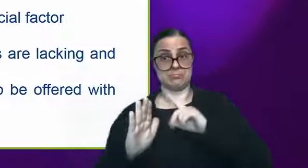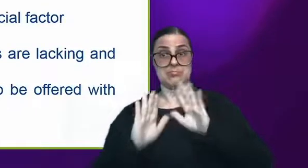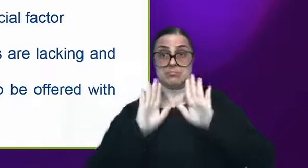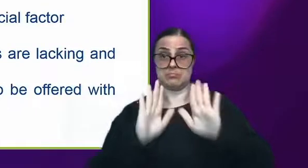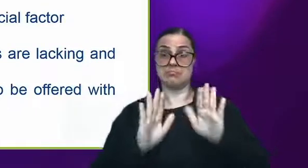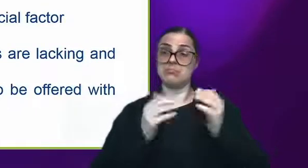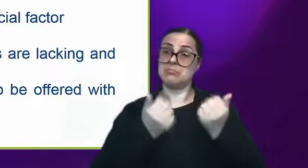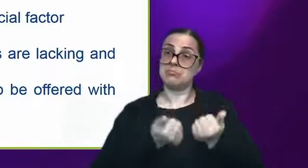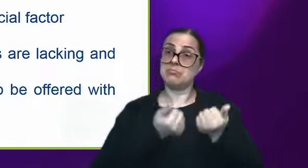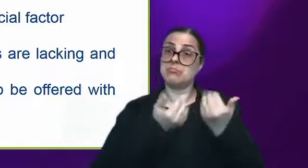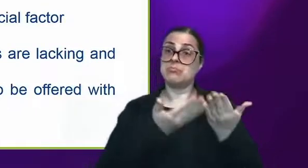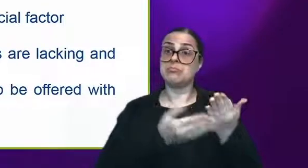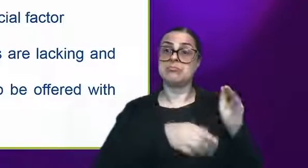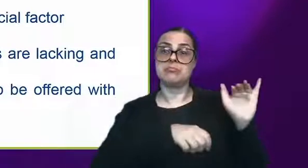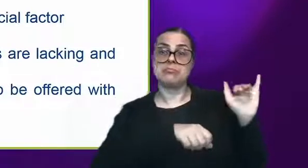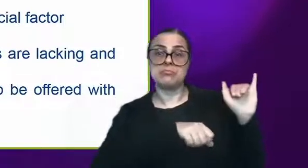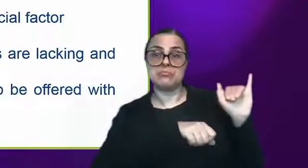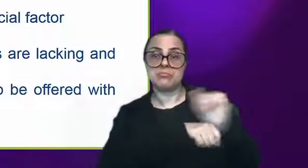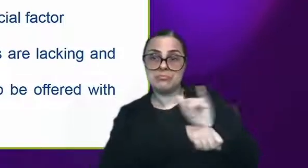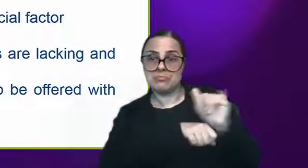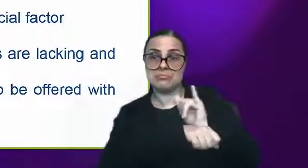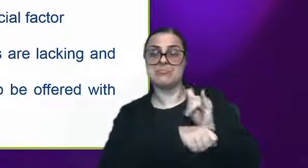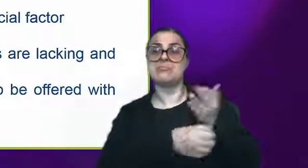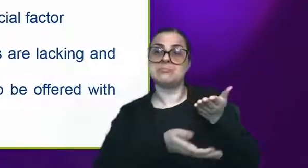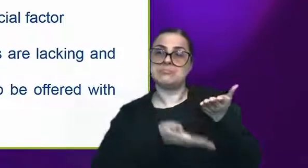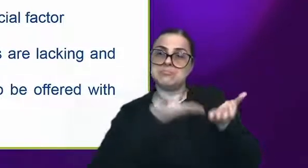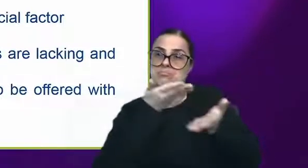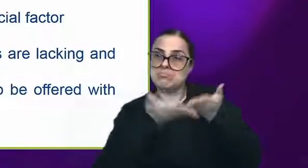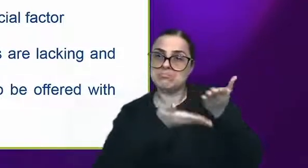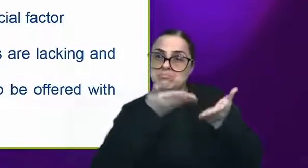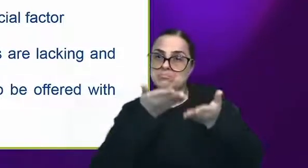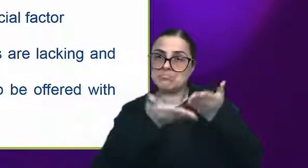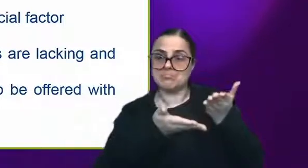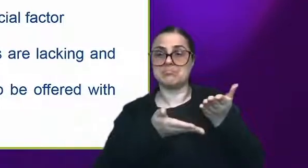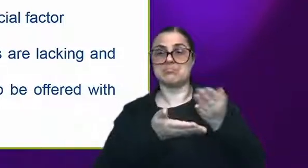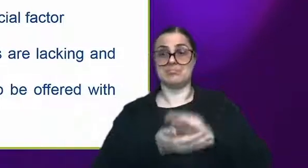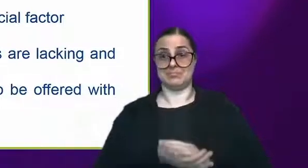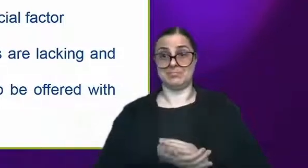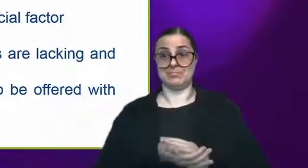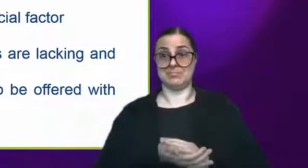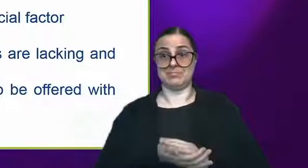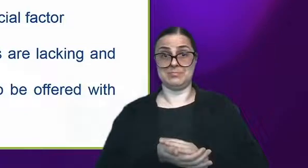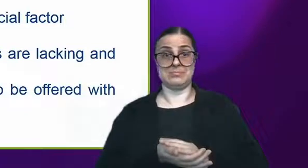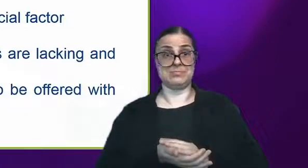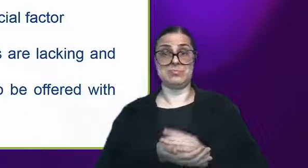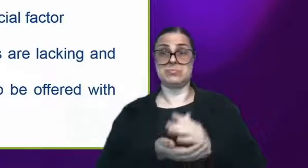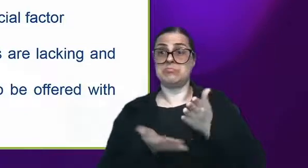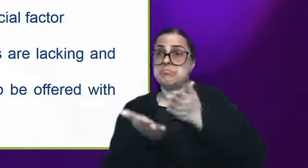No existen pautas, no existen guides, no existen guías que nos puedan,